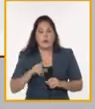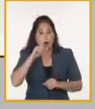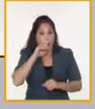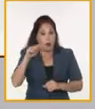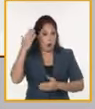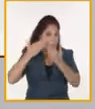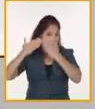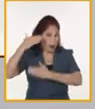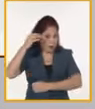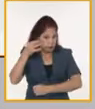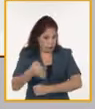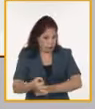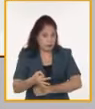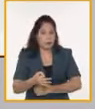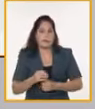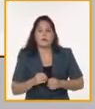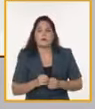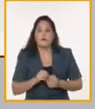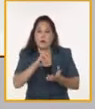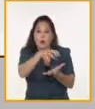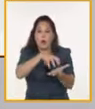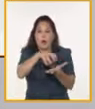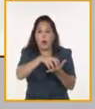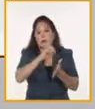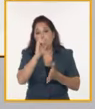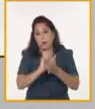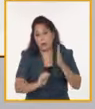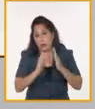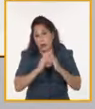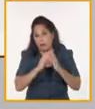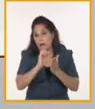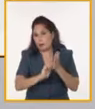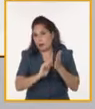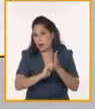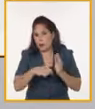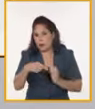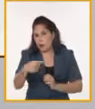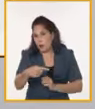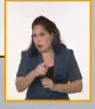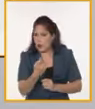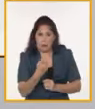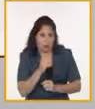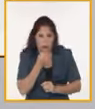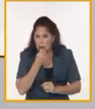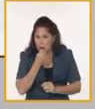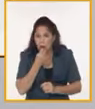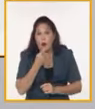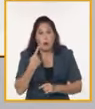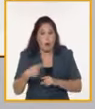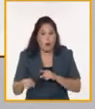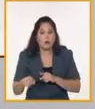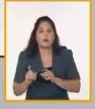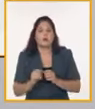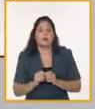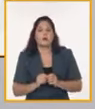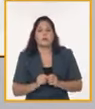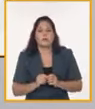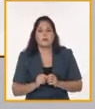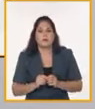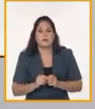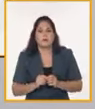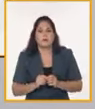eh de los arrendatarios de vivienda que sí no tienen por qué ecer cotidianamente la actividad y los arrendadores de equipo de